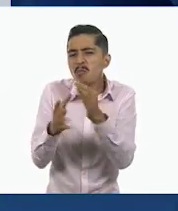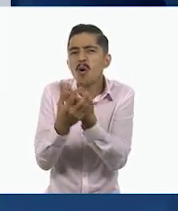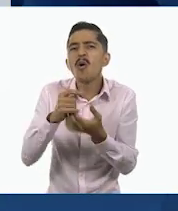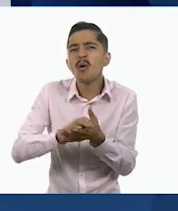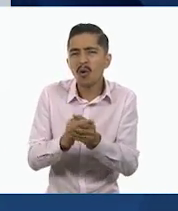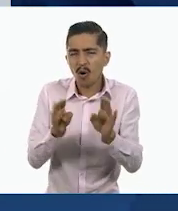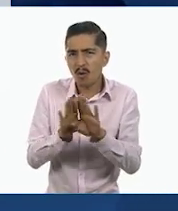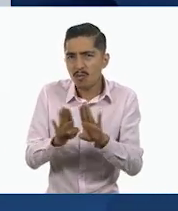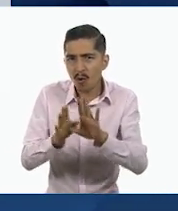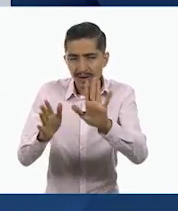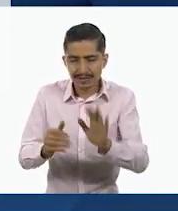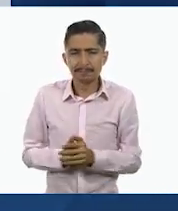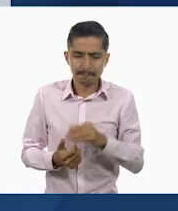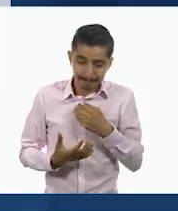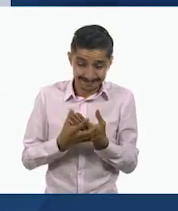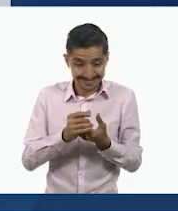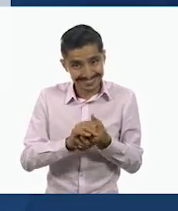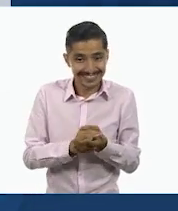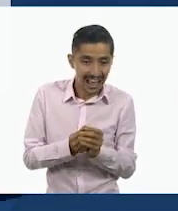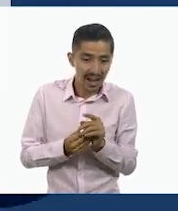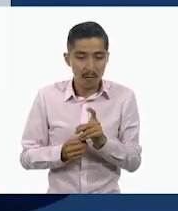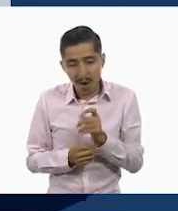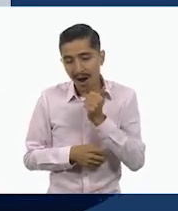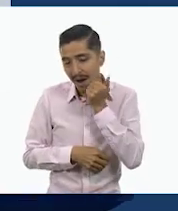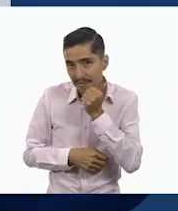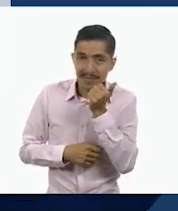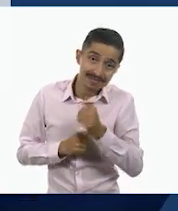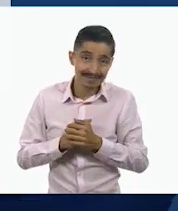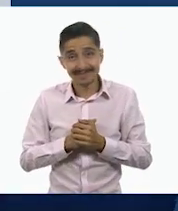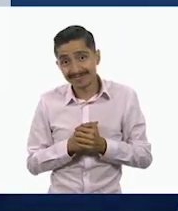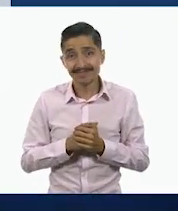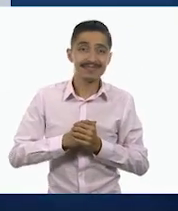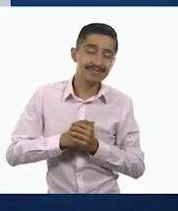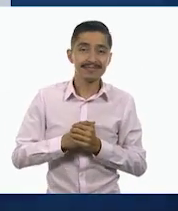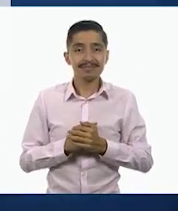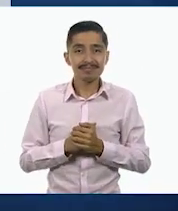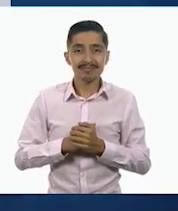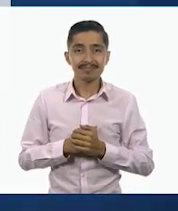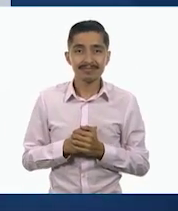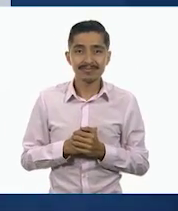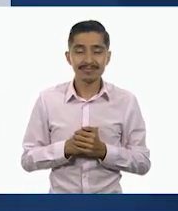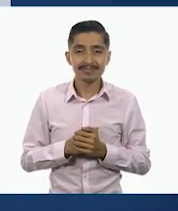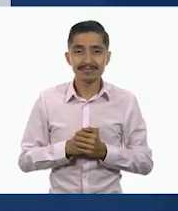manos. Me las lavo con agüita y con jabón.